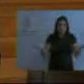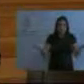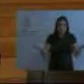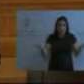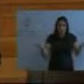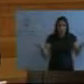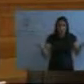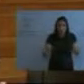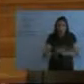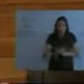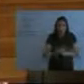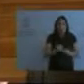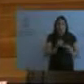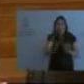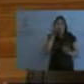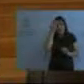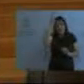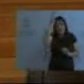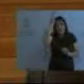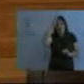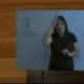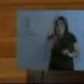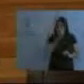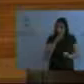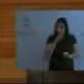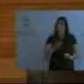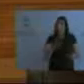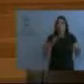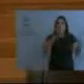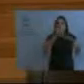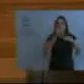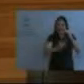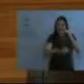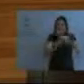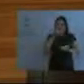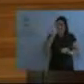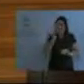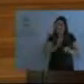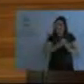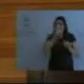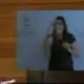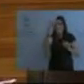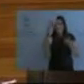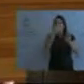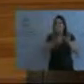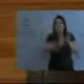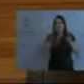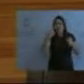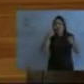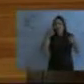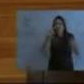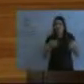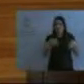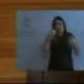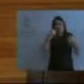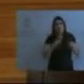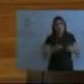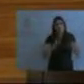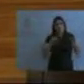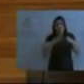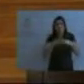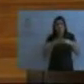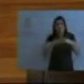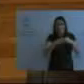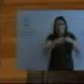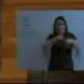autónoma. Esperemos que en esta ocasión se lleve a la práctica y esa corrección se haga efectiva. Seguro que los astilleros asturianos se lo